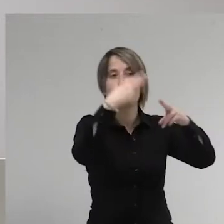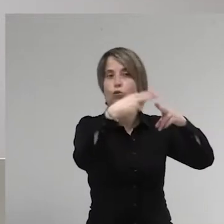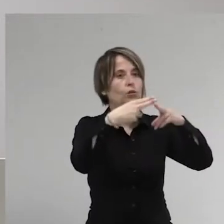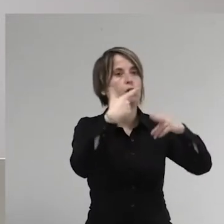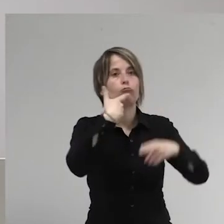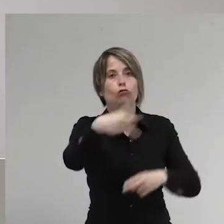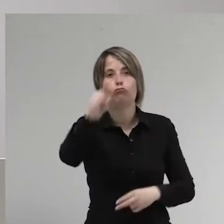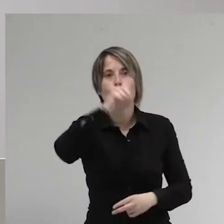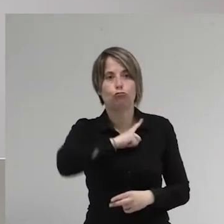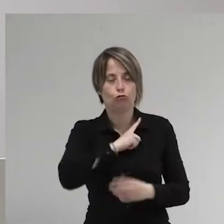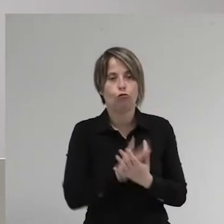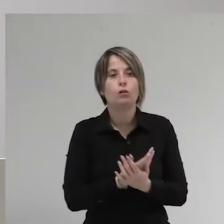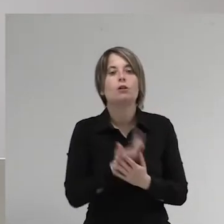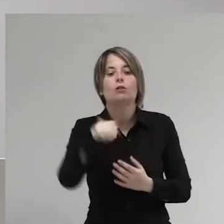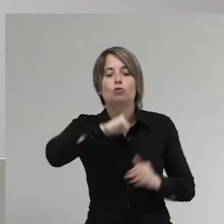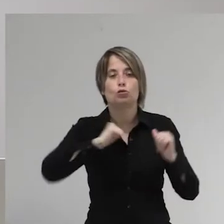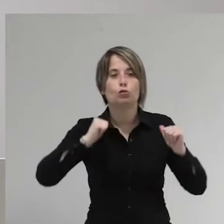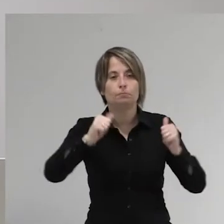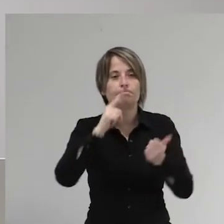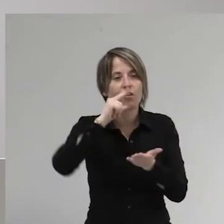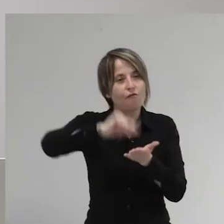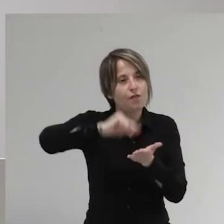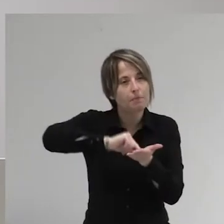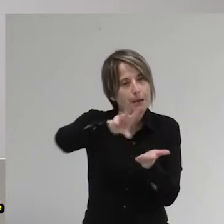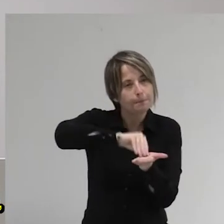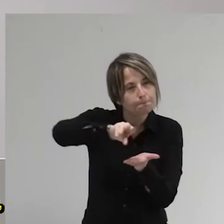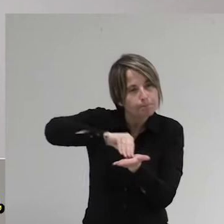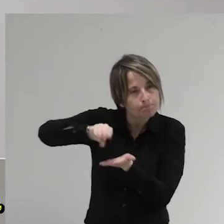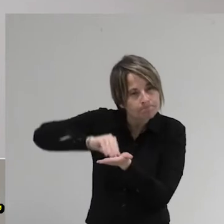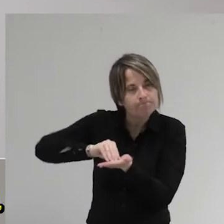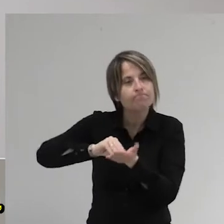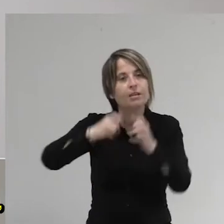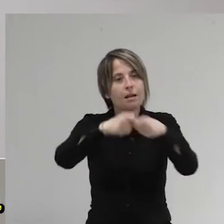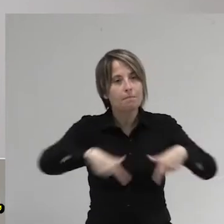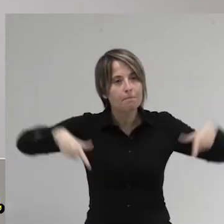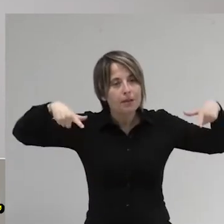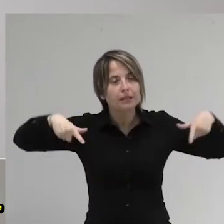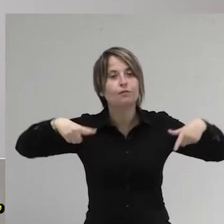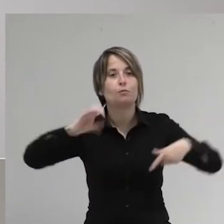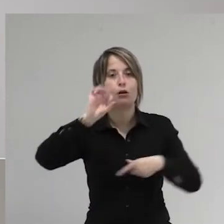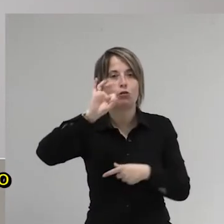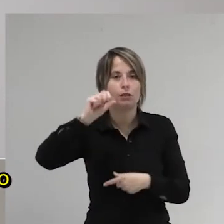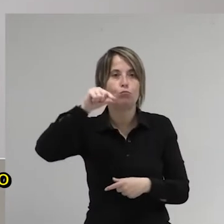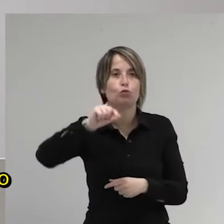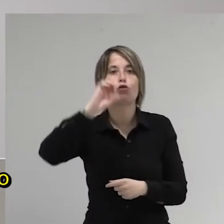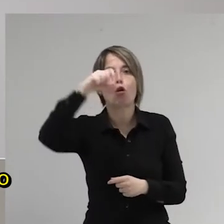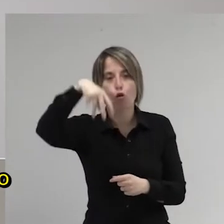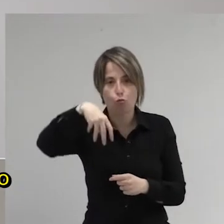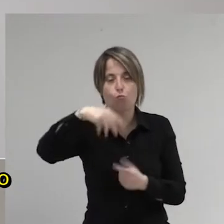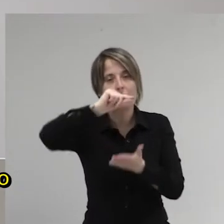mayor, por lo que hemos iniciado una recogida de firmas a través de la plataforma osoigo.com para que